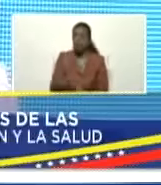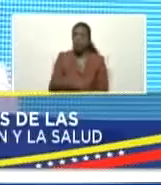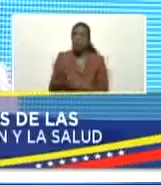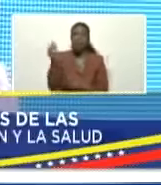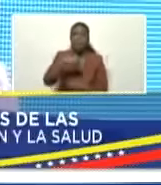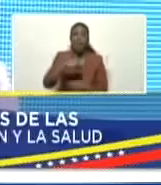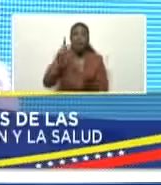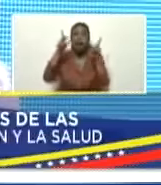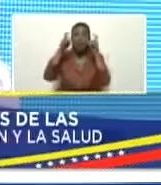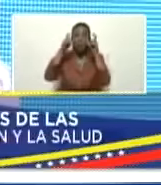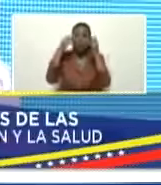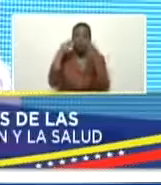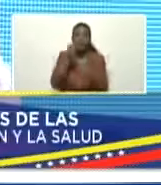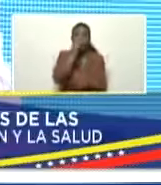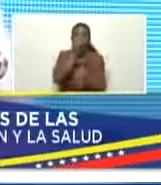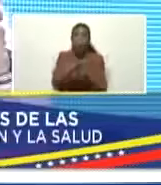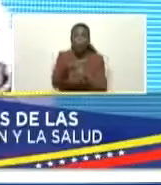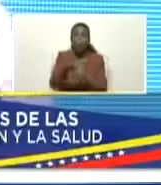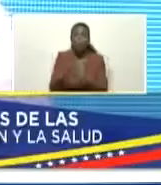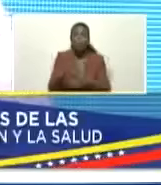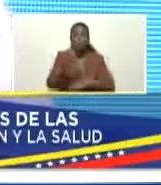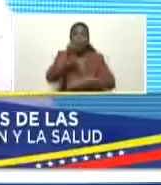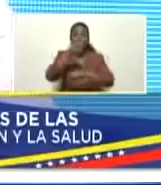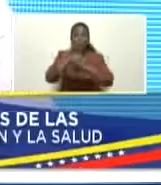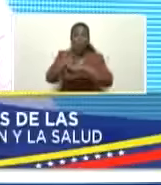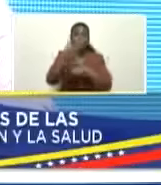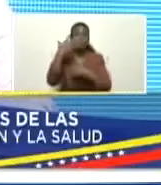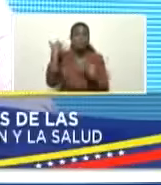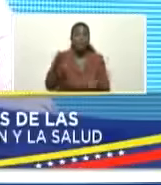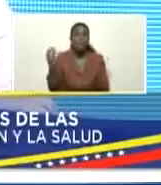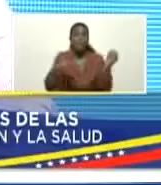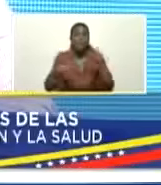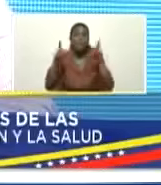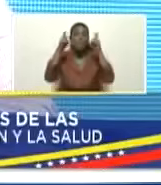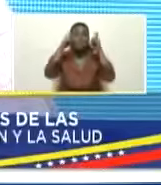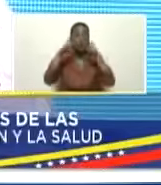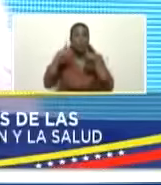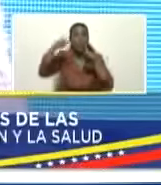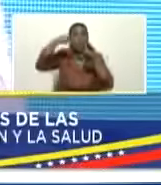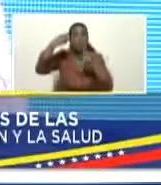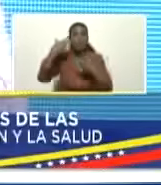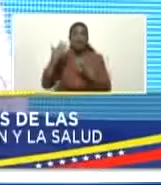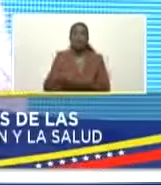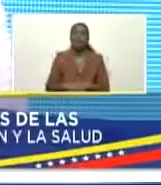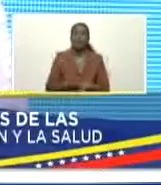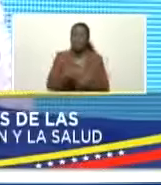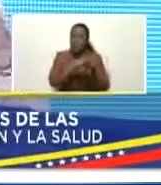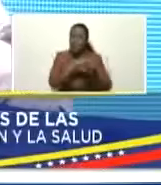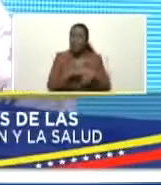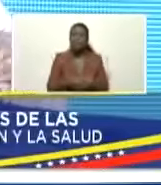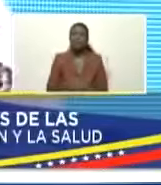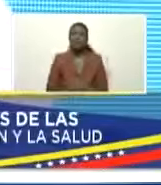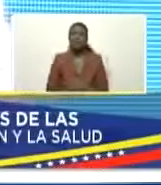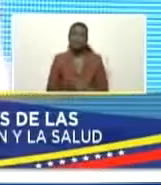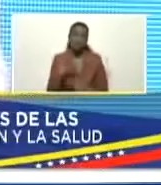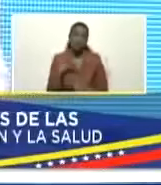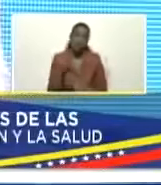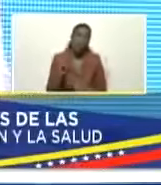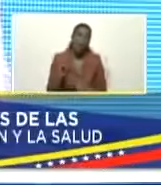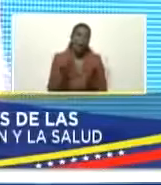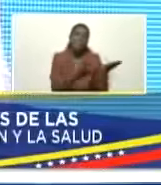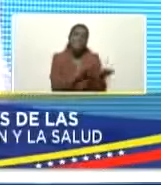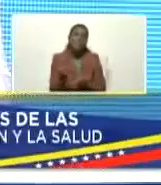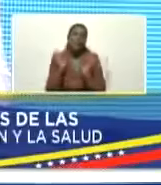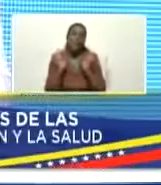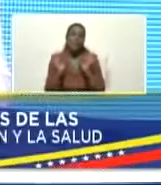más imágenes de mi llegada a Tucupita. No, que son espectaculares. Por eso yo les digo a ustedes, yo tengo aquí a varios